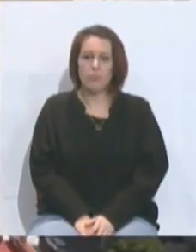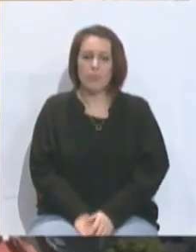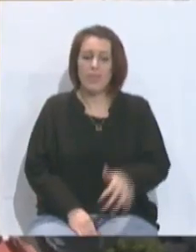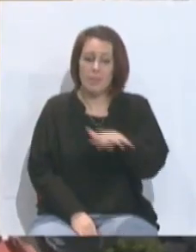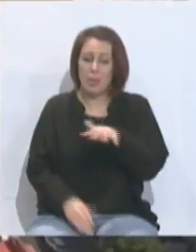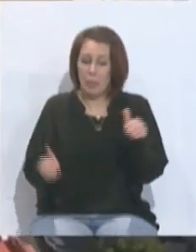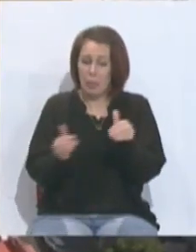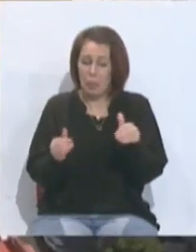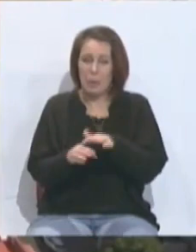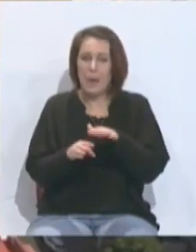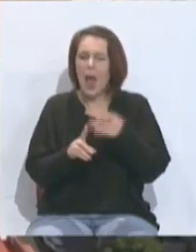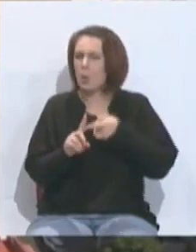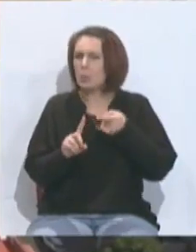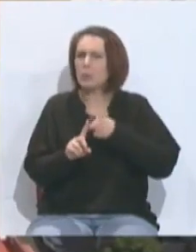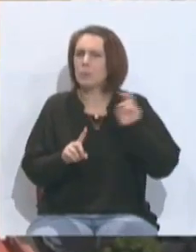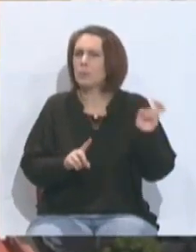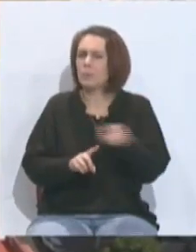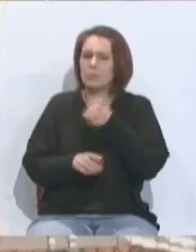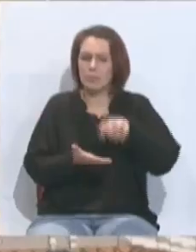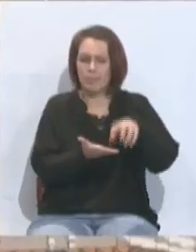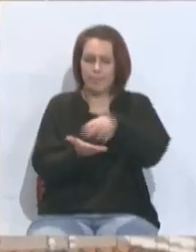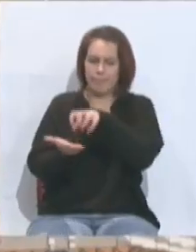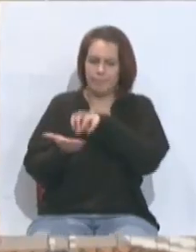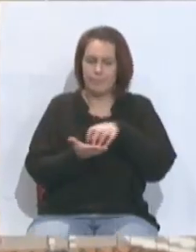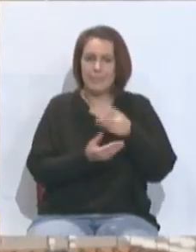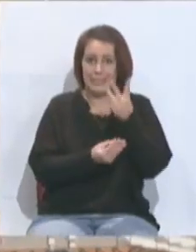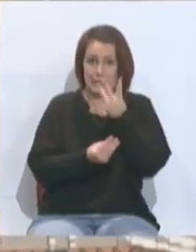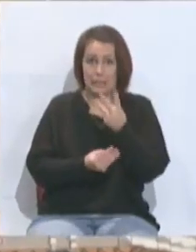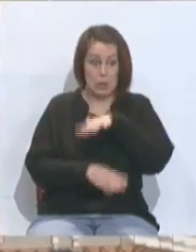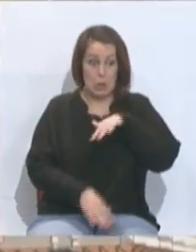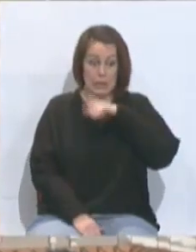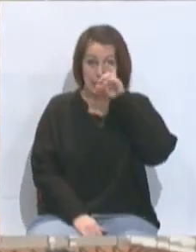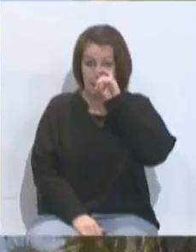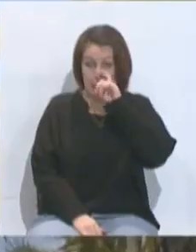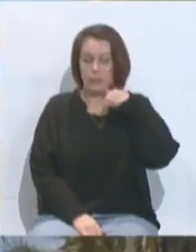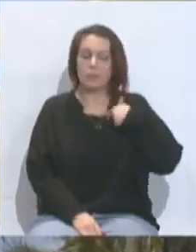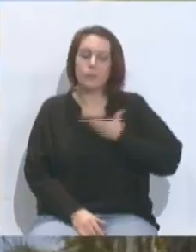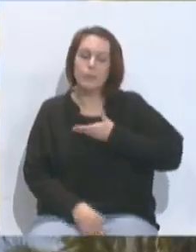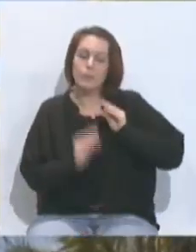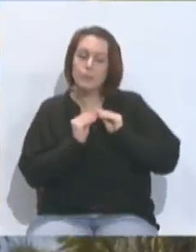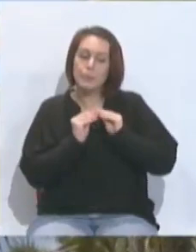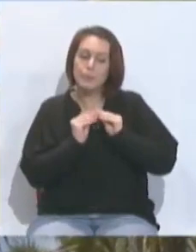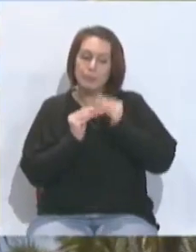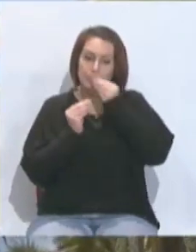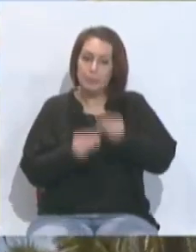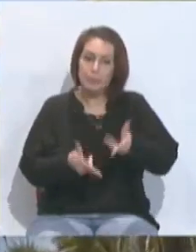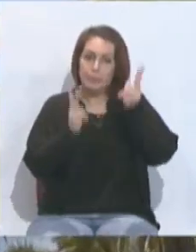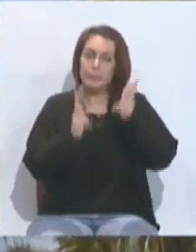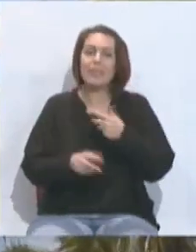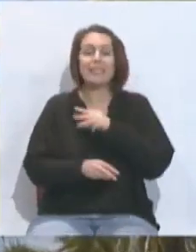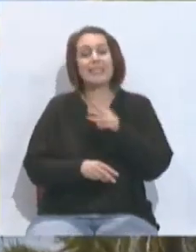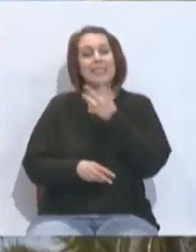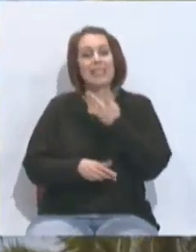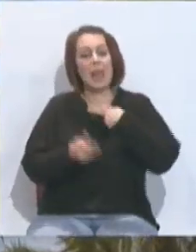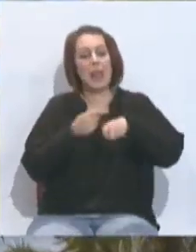Pequeños espacios para distintos usos en 3 emplazamientos clave del casco histórico. El Ayuntamiento va a reparar y sacar a licitación 3